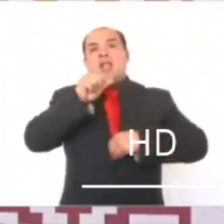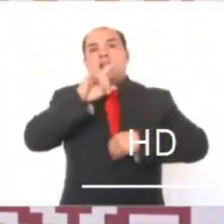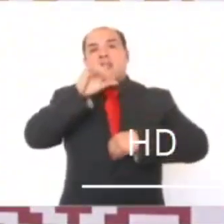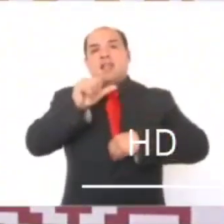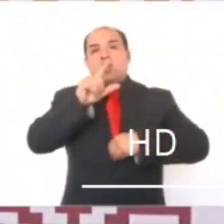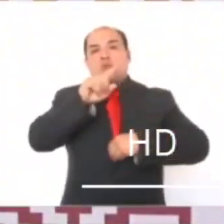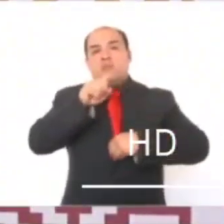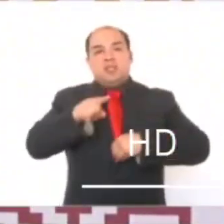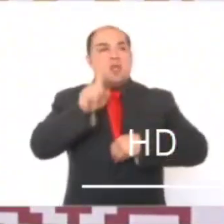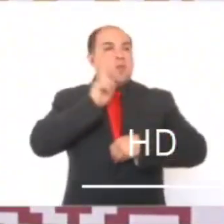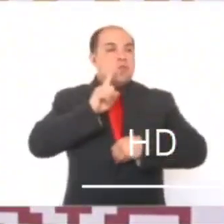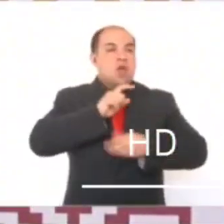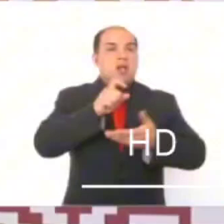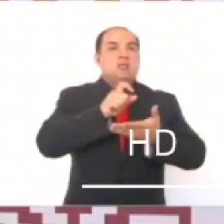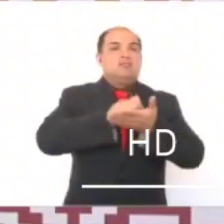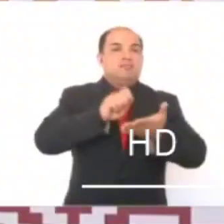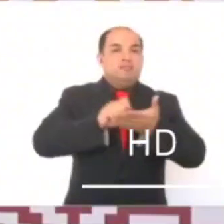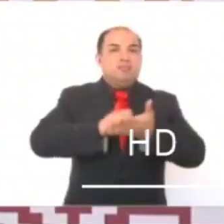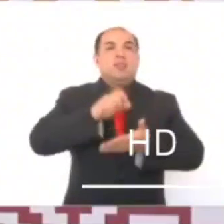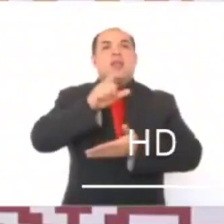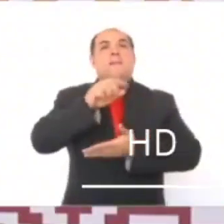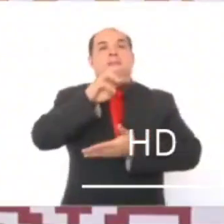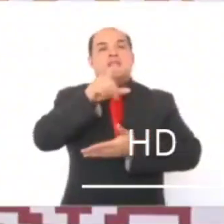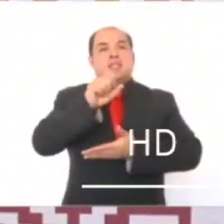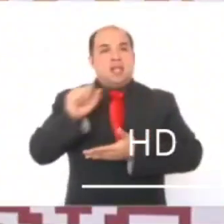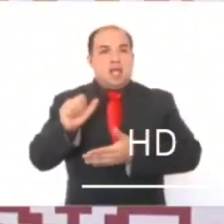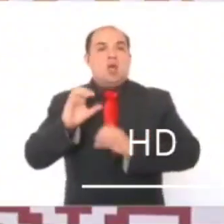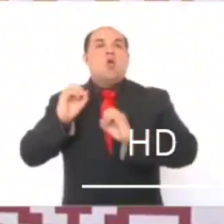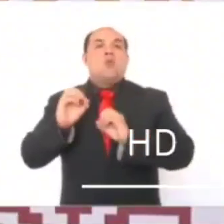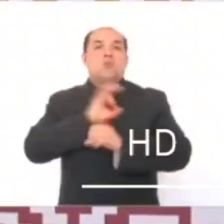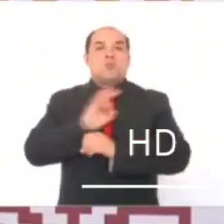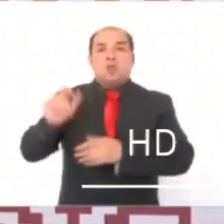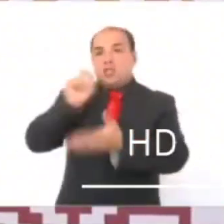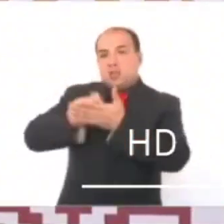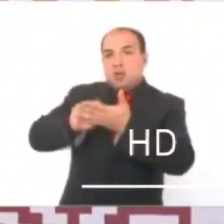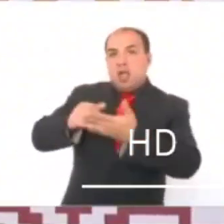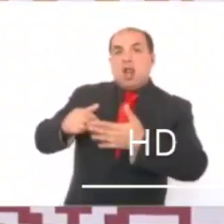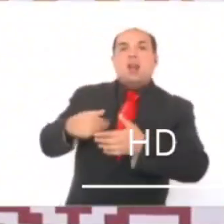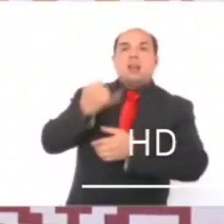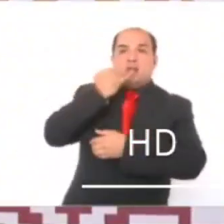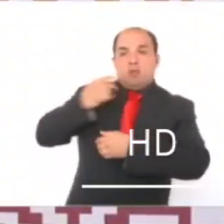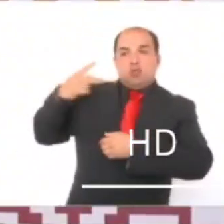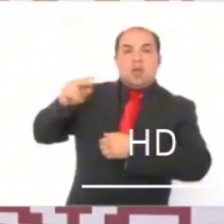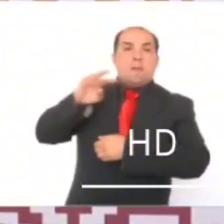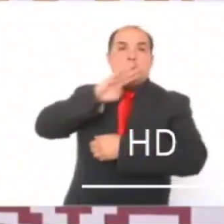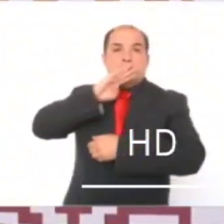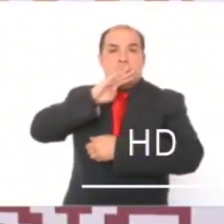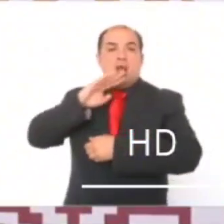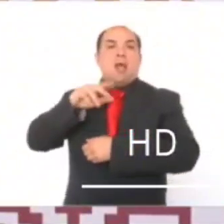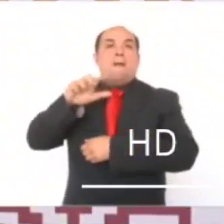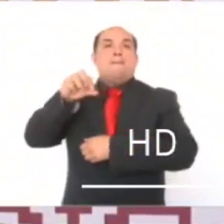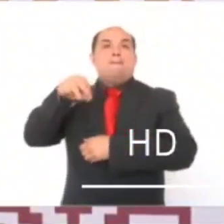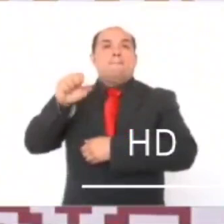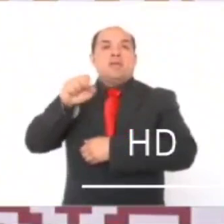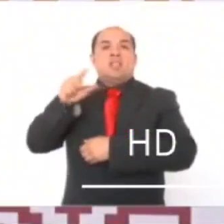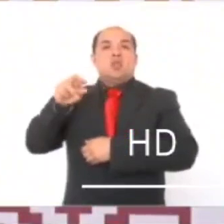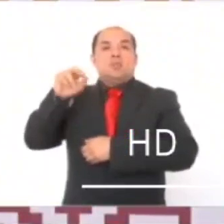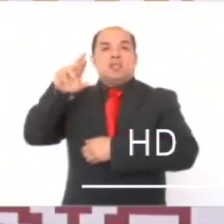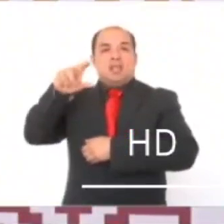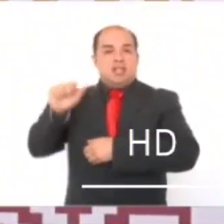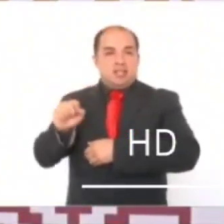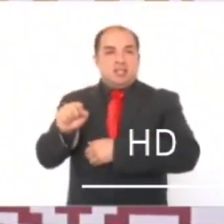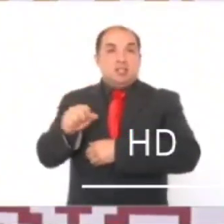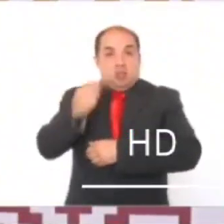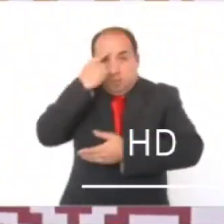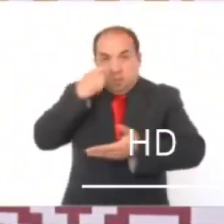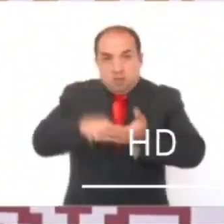podemos cantar ópera en la lengua de nuestras madres mesoamericanas, y si tampoco no me creen, es porque no han